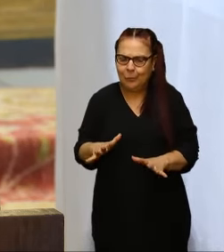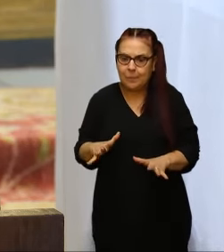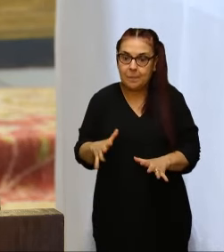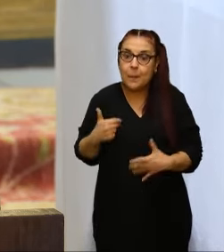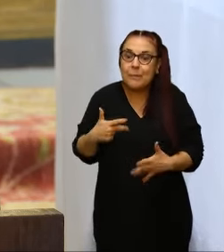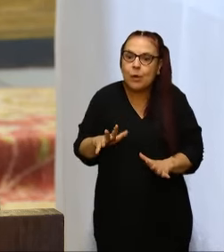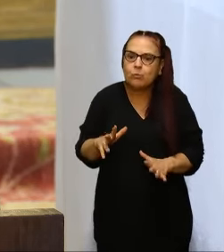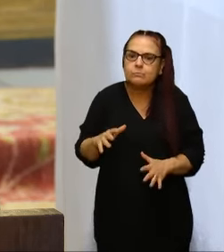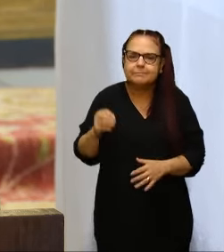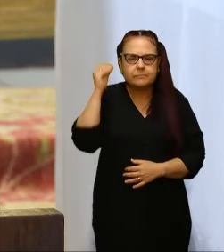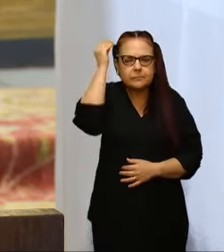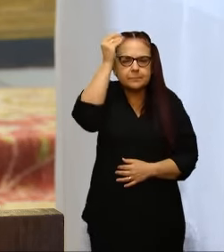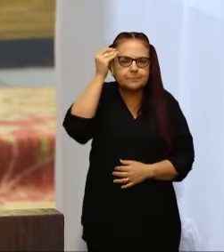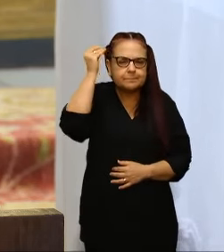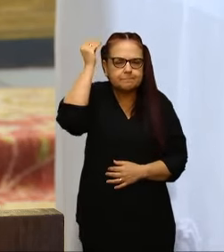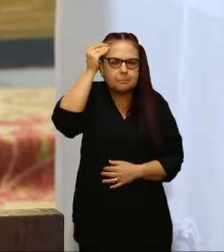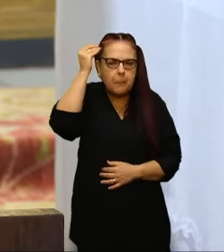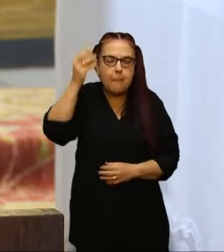reflexionamos bien sobre esta realidad,